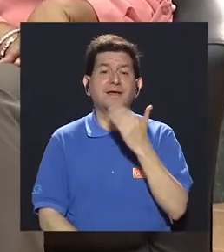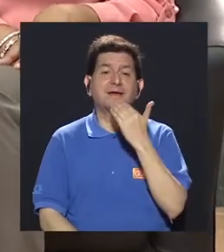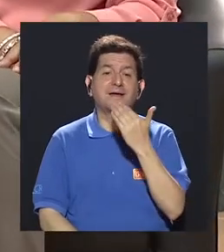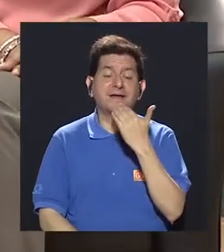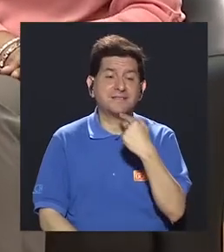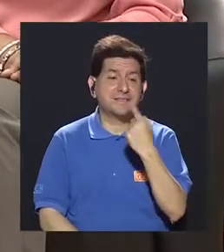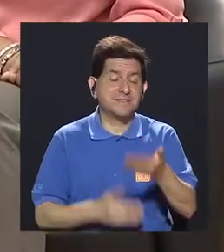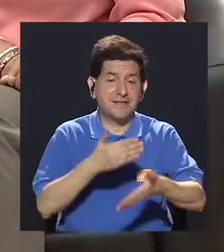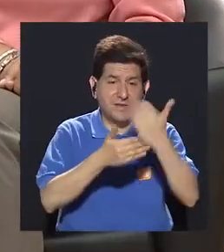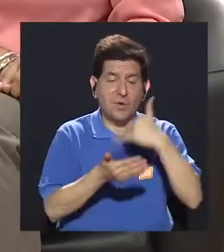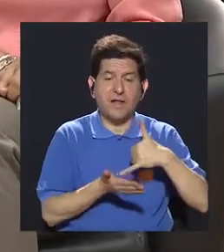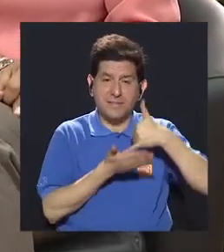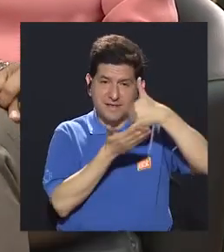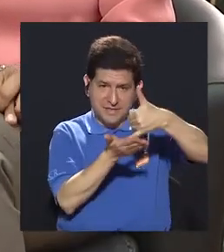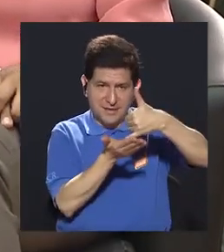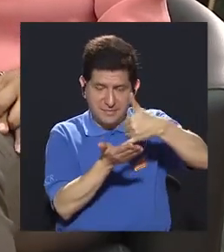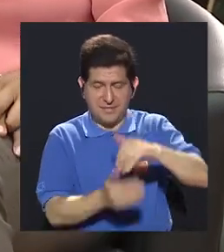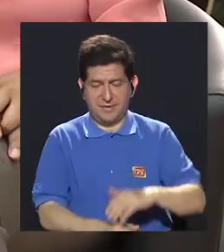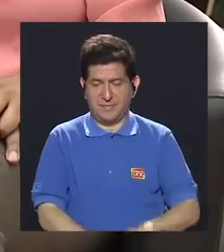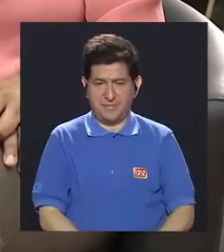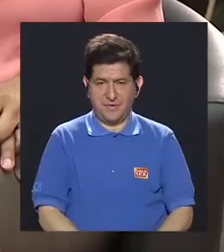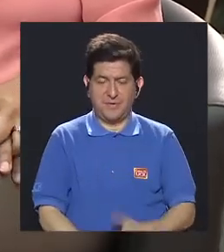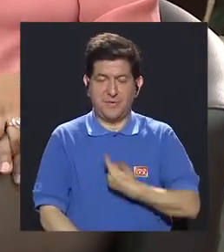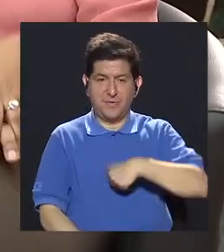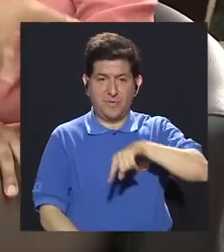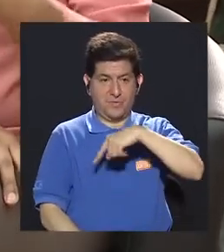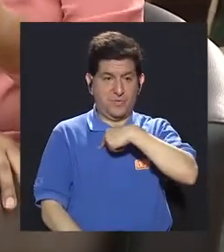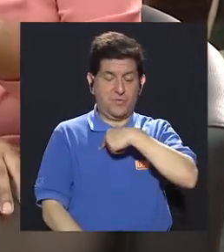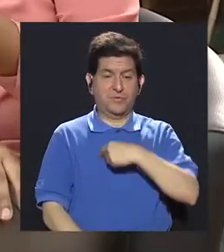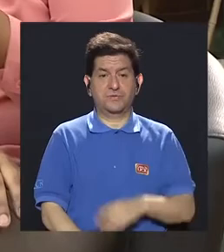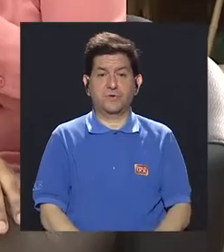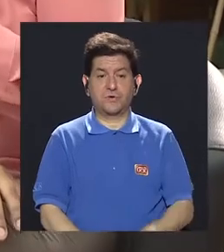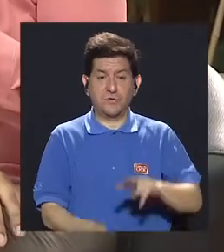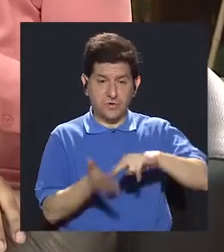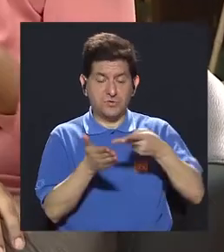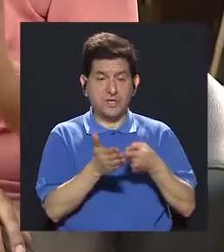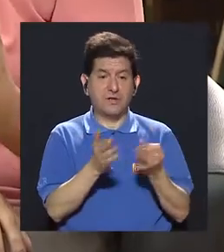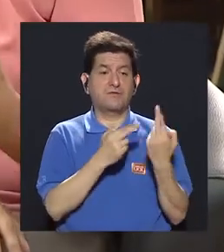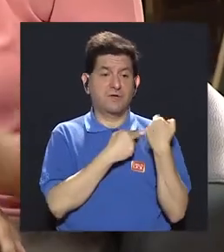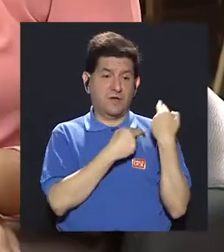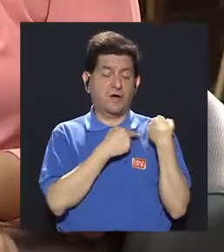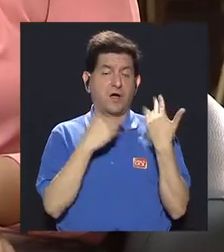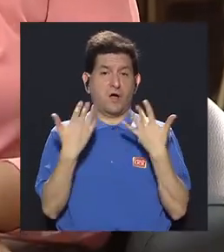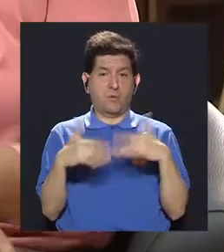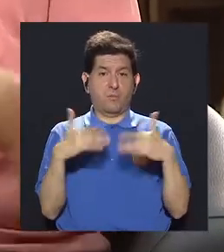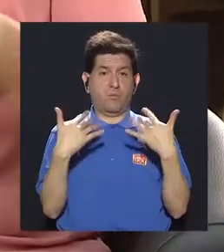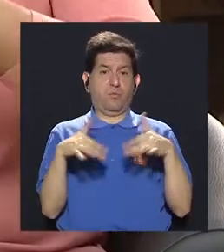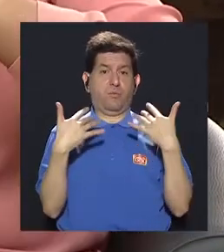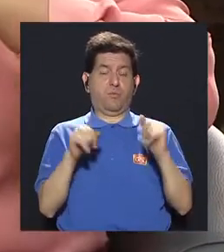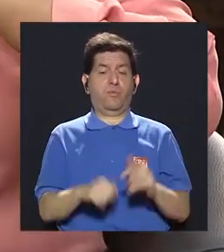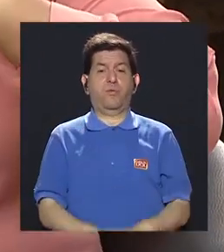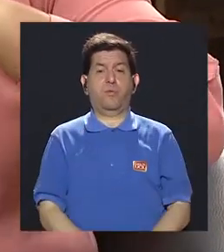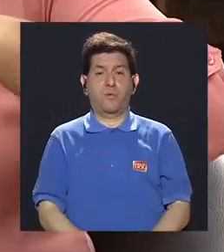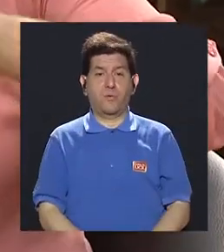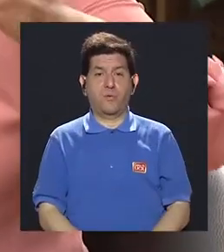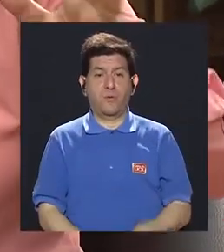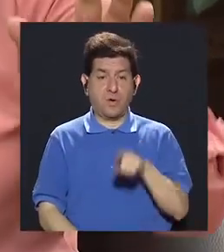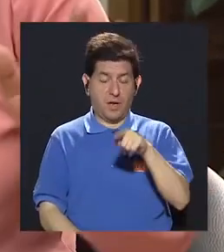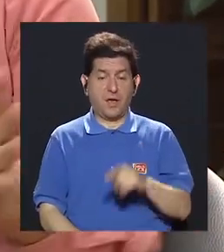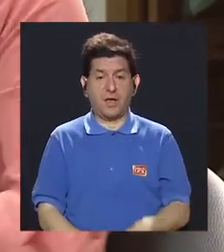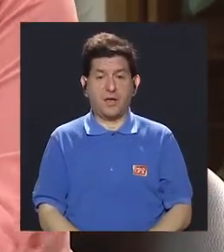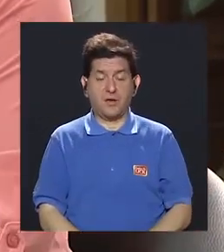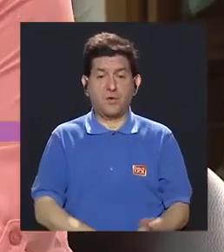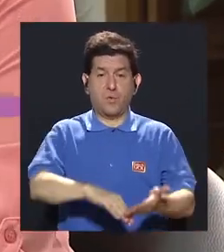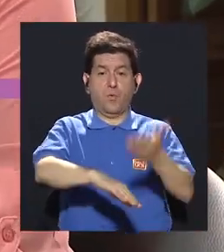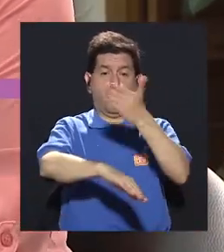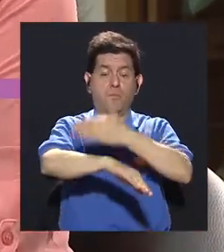en la introducción mencionaras este premio que para nosotros es más bien una responsabilidad enorme, porque esto nos catapultó a